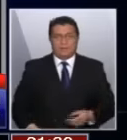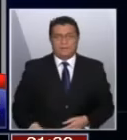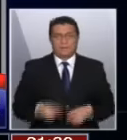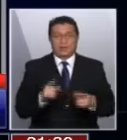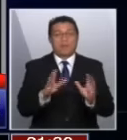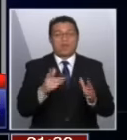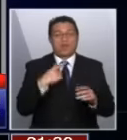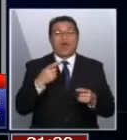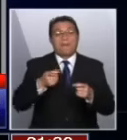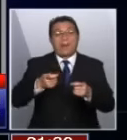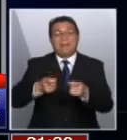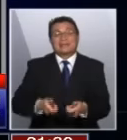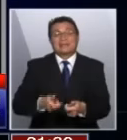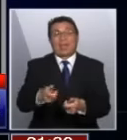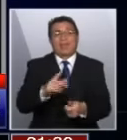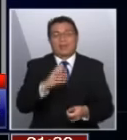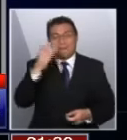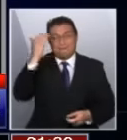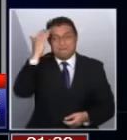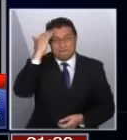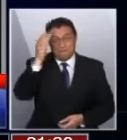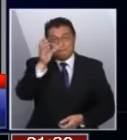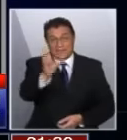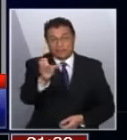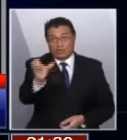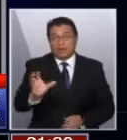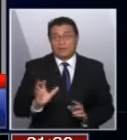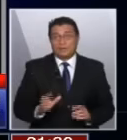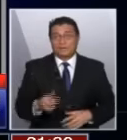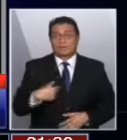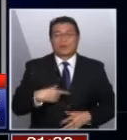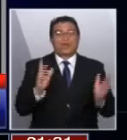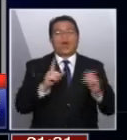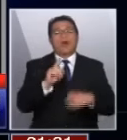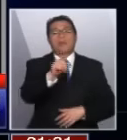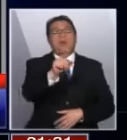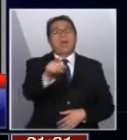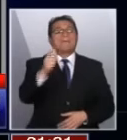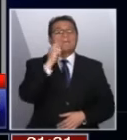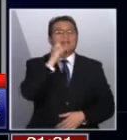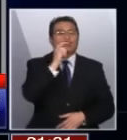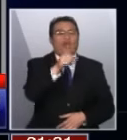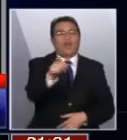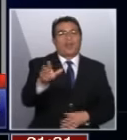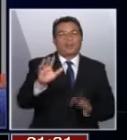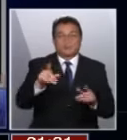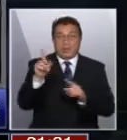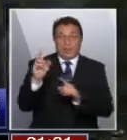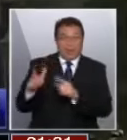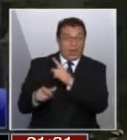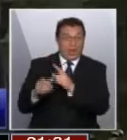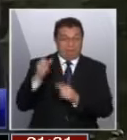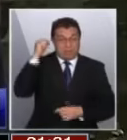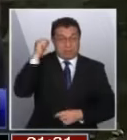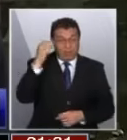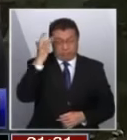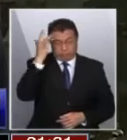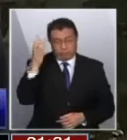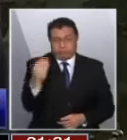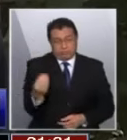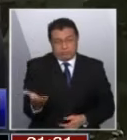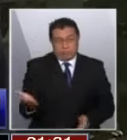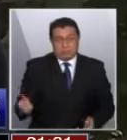a las capacidades personales no p eso lo tiene que ver la gente él es una persona muy capaz por supuesto